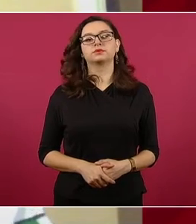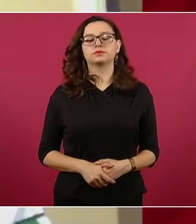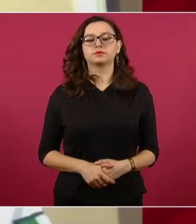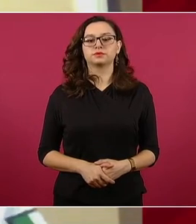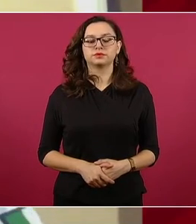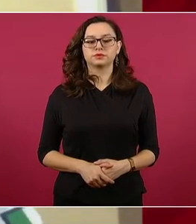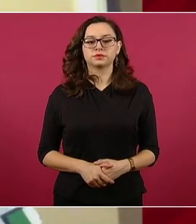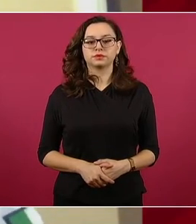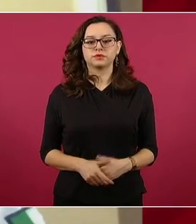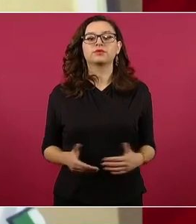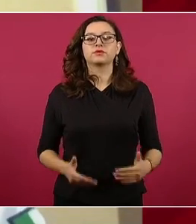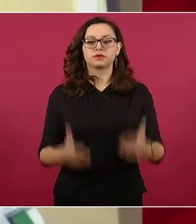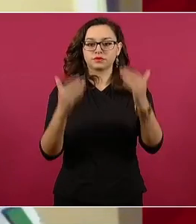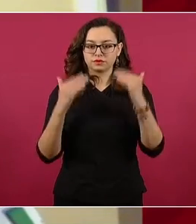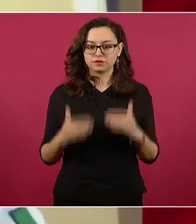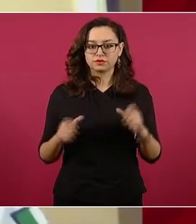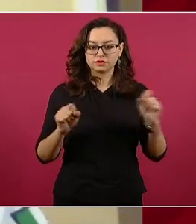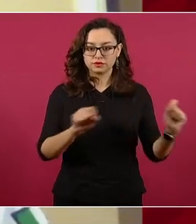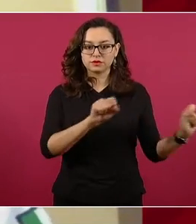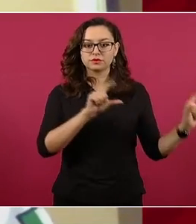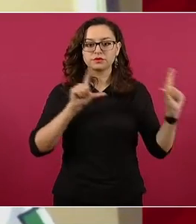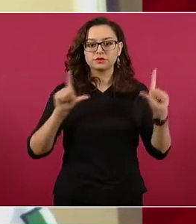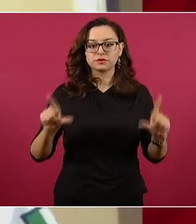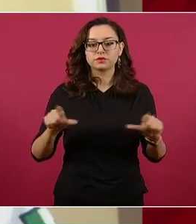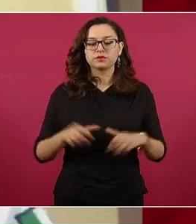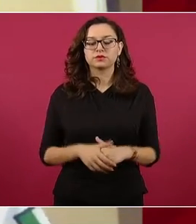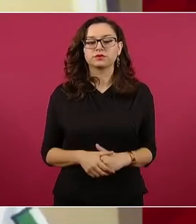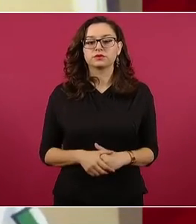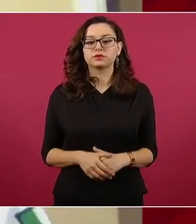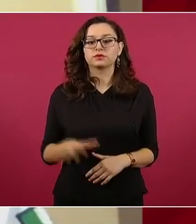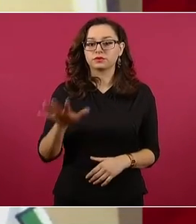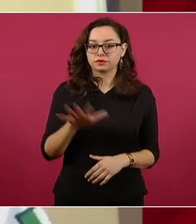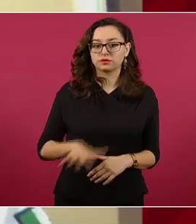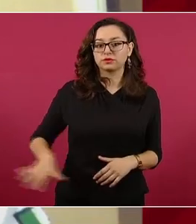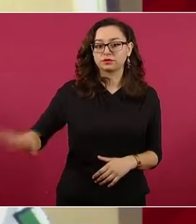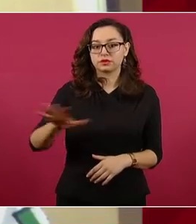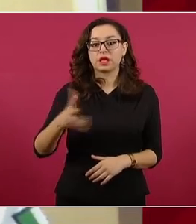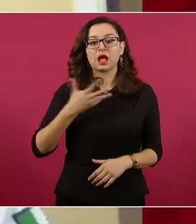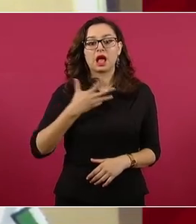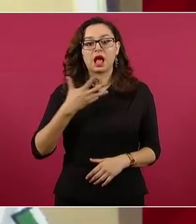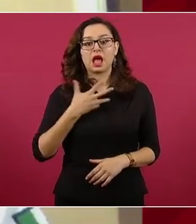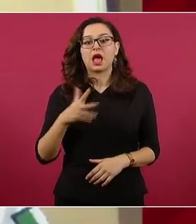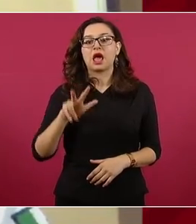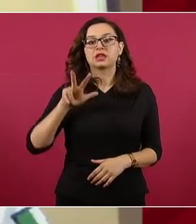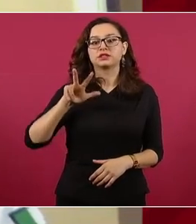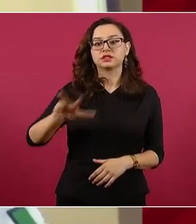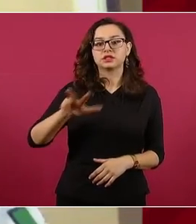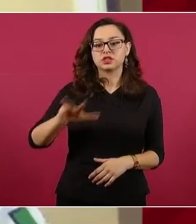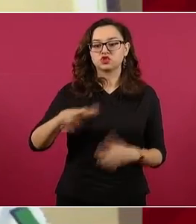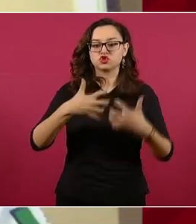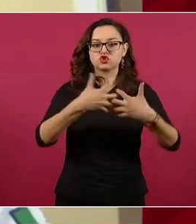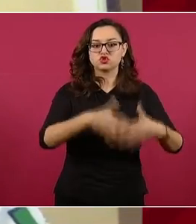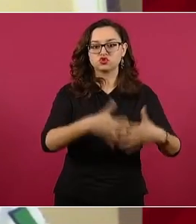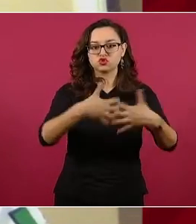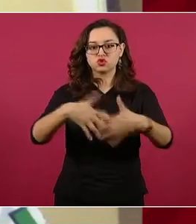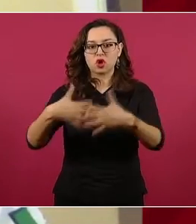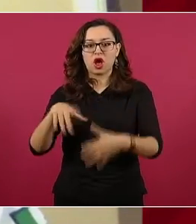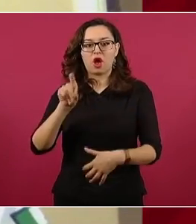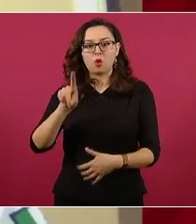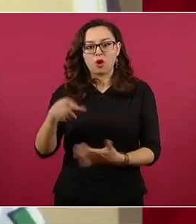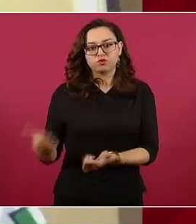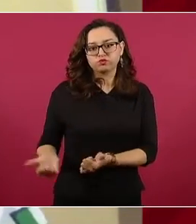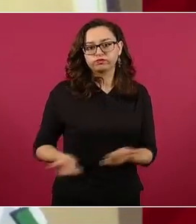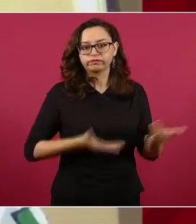La que sigue, por favor, son tan amables. Se encuentran 18 equipos de bombeo en el sitio, de los